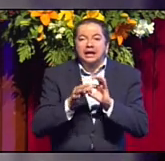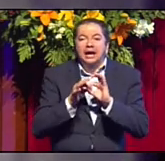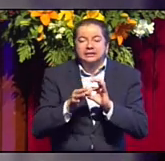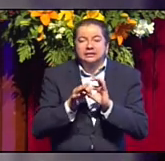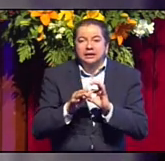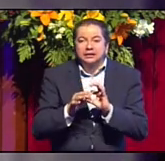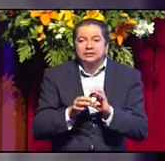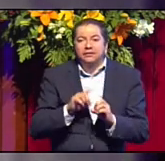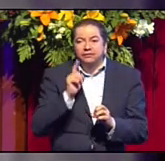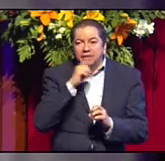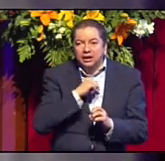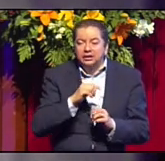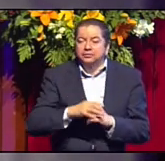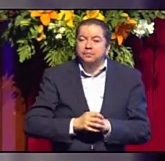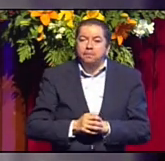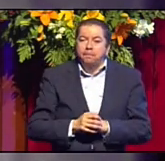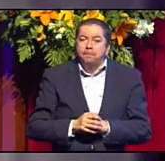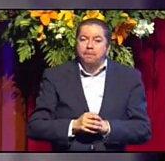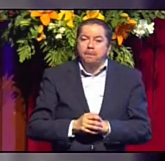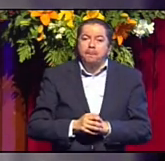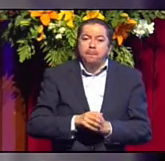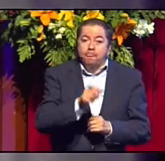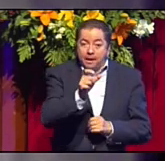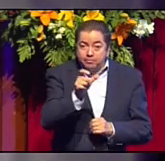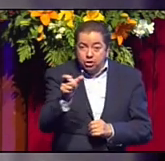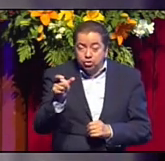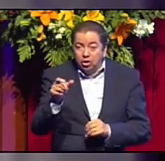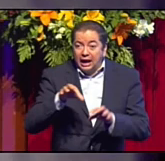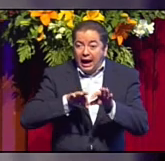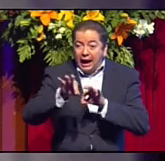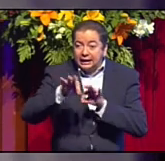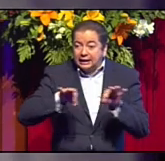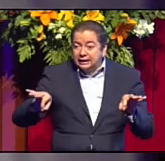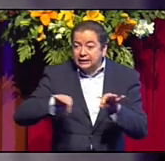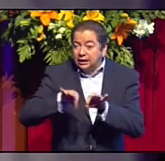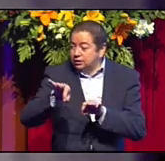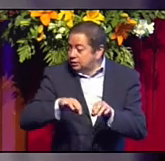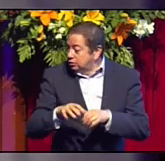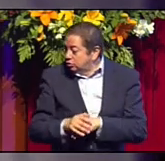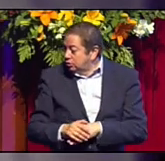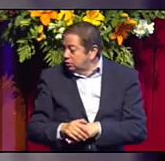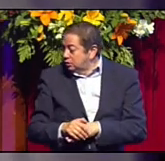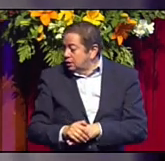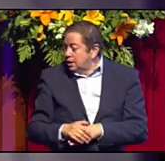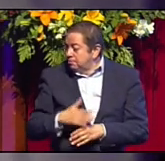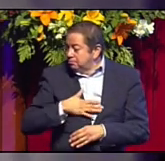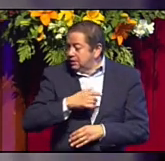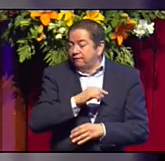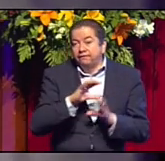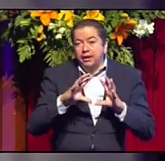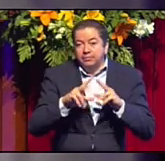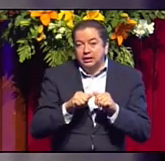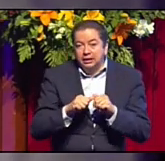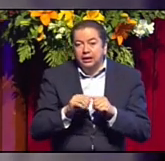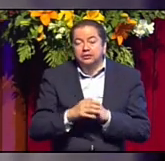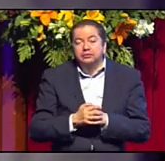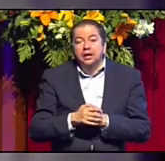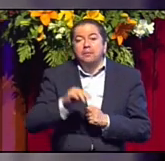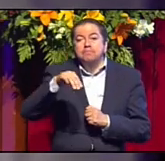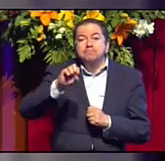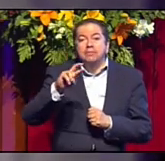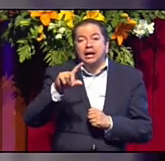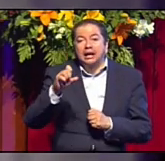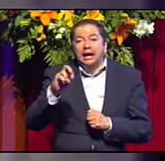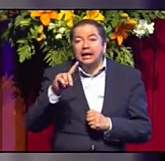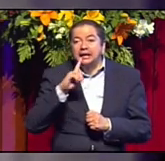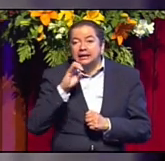finales, fundamentalmente a aquellos que son arquitectos de lo que soy hoy día, a mi familia. Margarita hoy día le ha tocado un